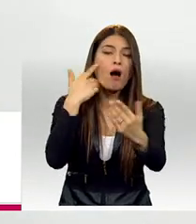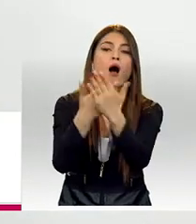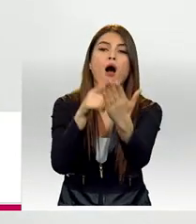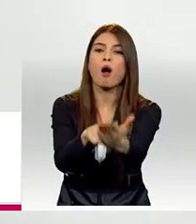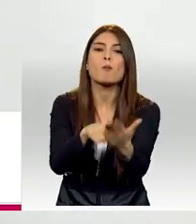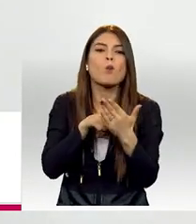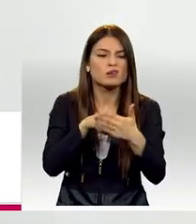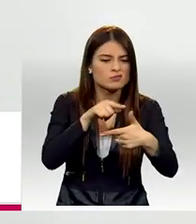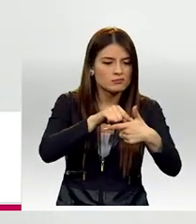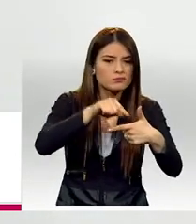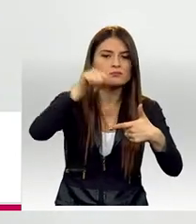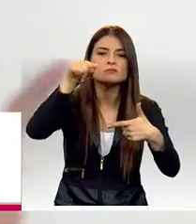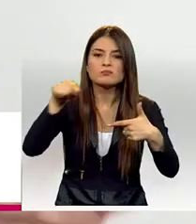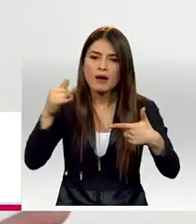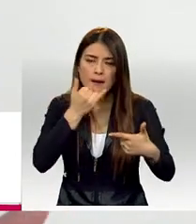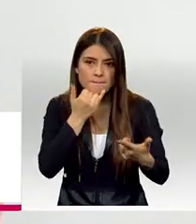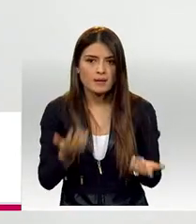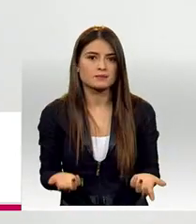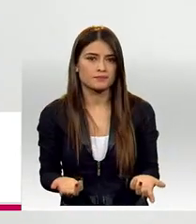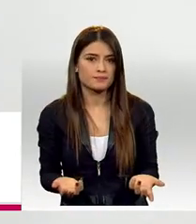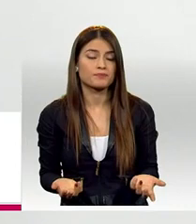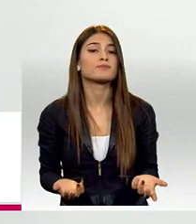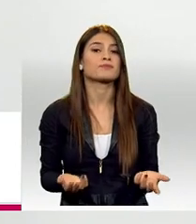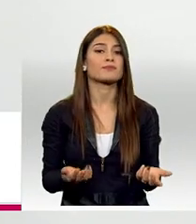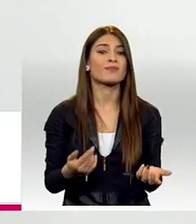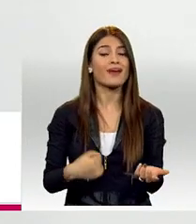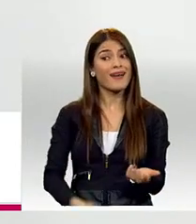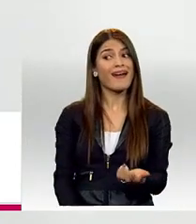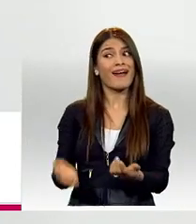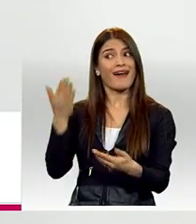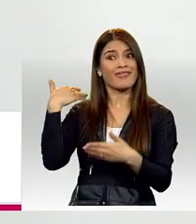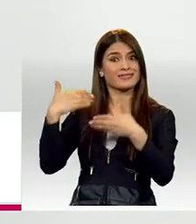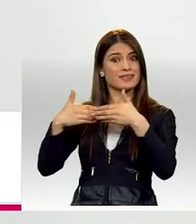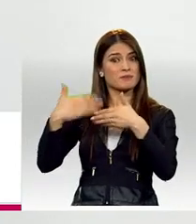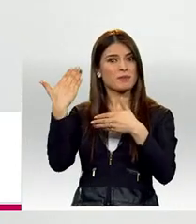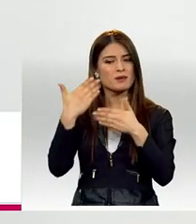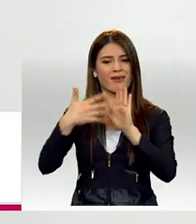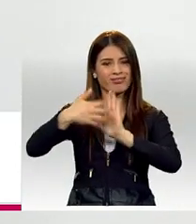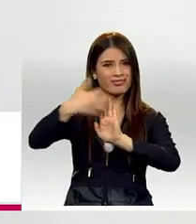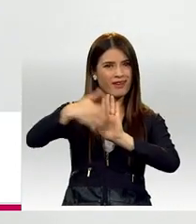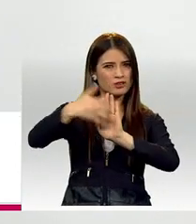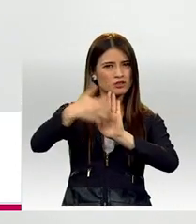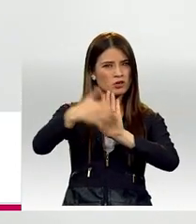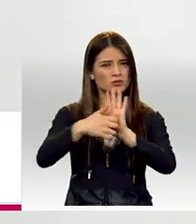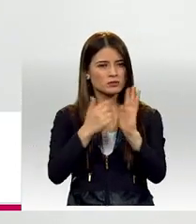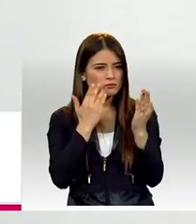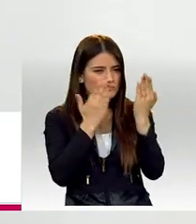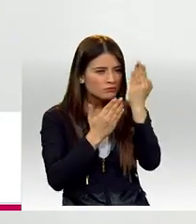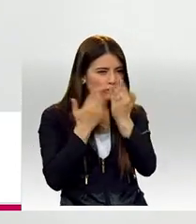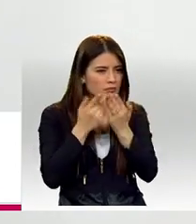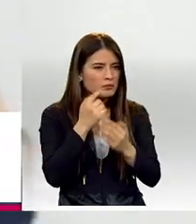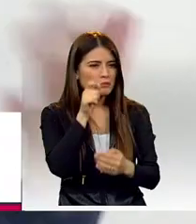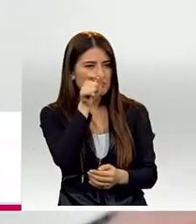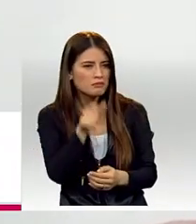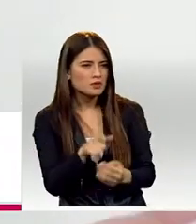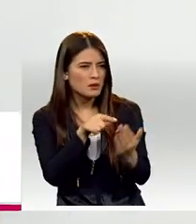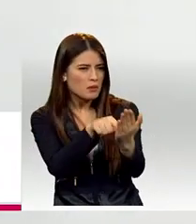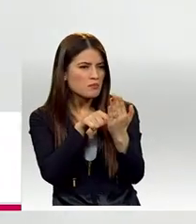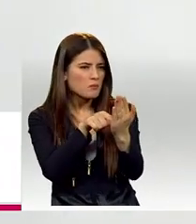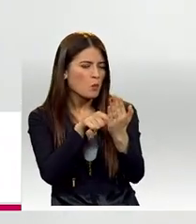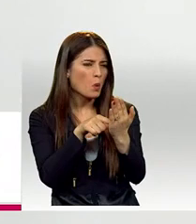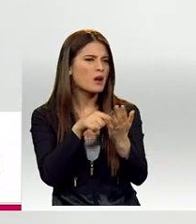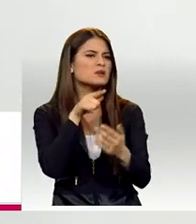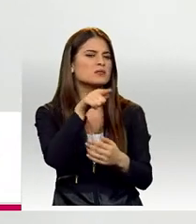diagnostica ha pasado tiempo desde el comienzo de los síntomas, y en el momento en que una persona ha comenzado los síntomas, pues también ha pasado